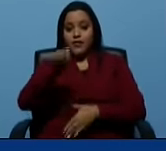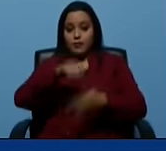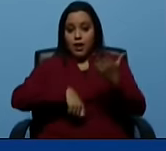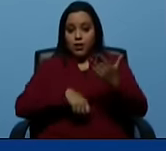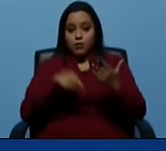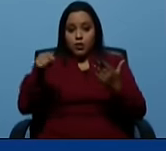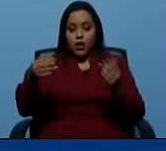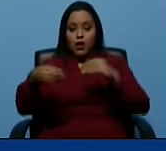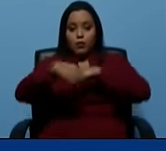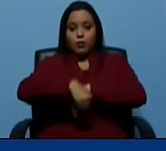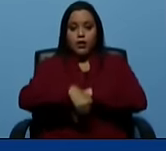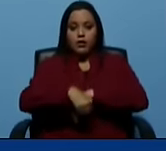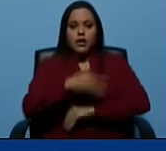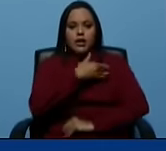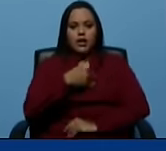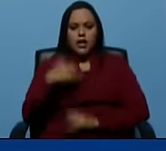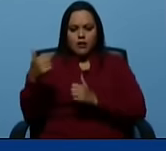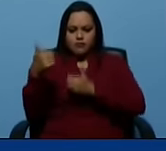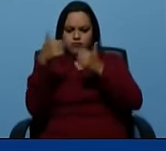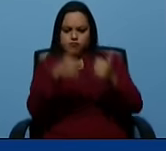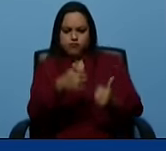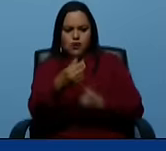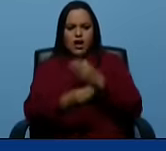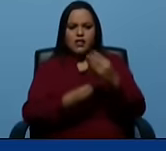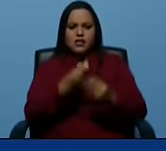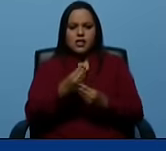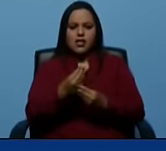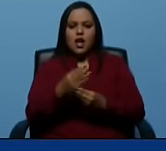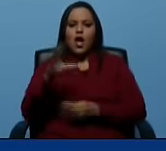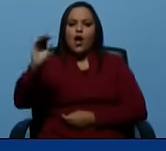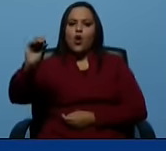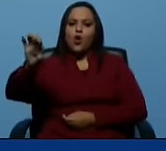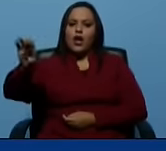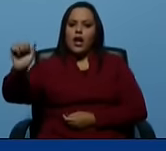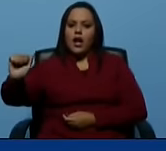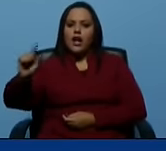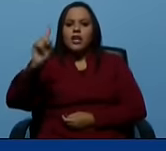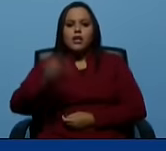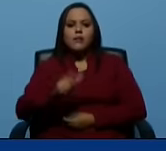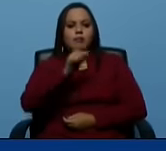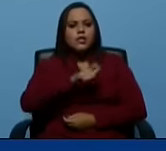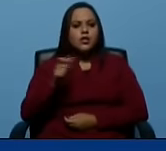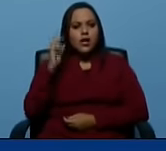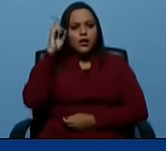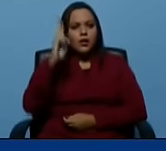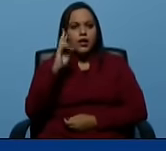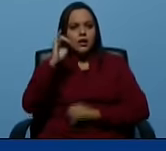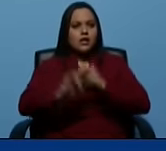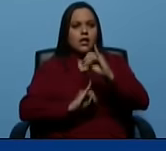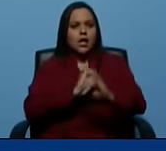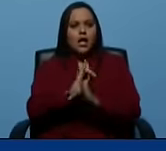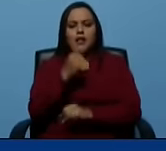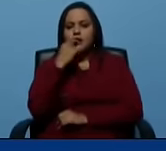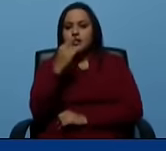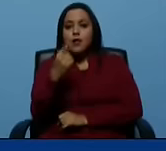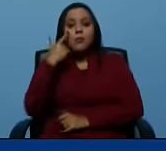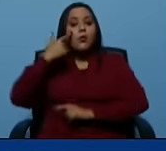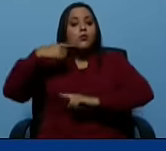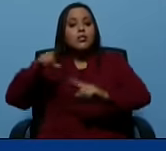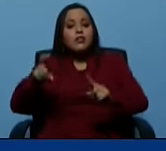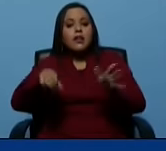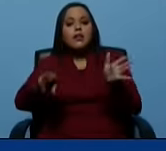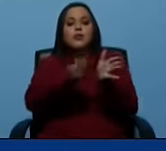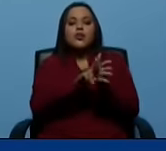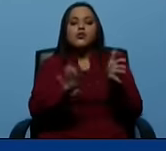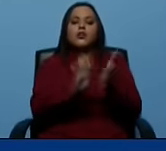este acuerdo que pretendía imponer la Organización de Estados Americanos, y que analistas en nuestro país aseguran que se trata de una posible reedición del